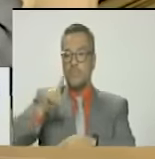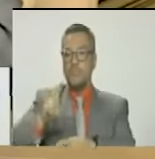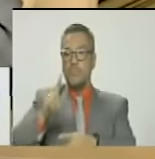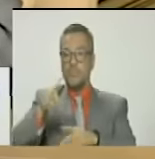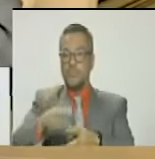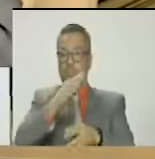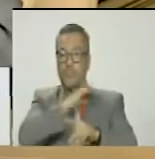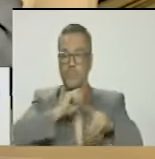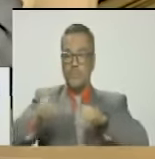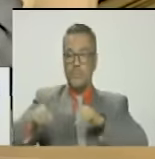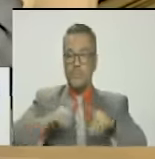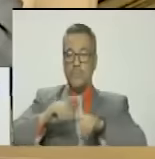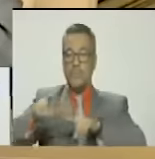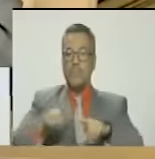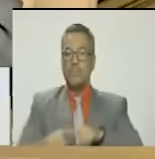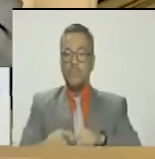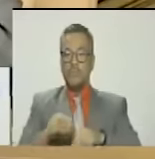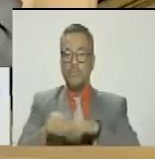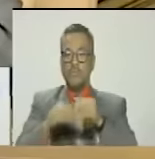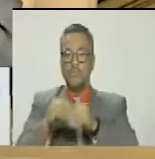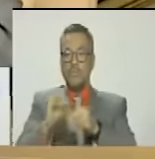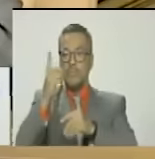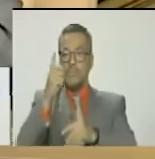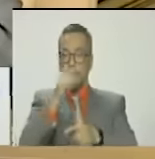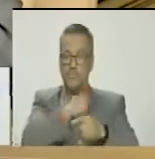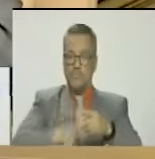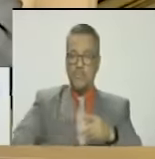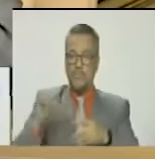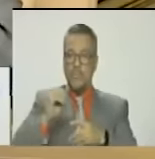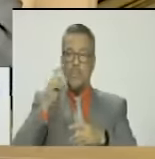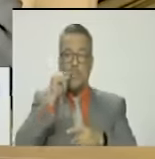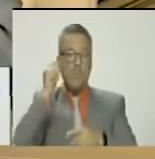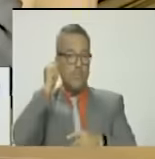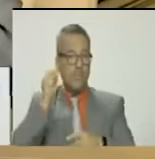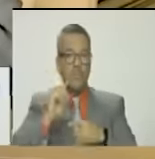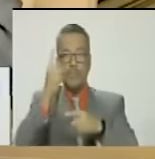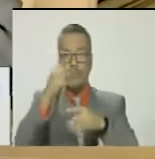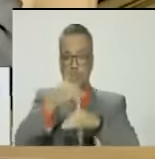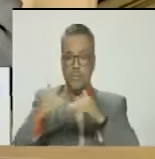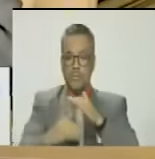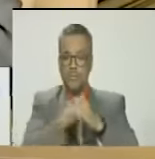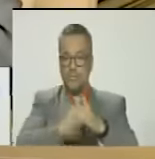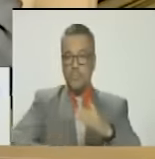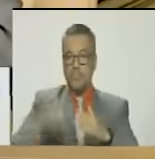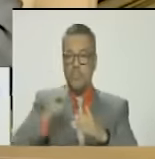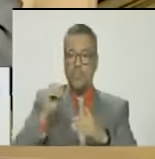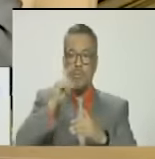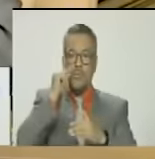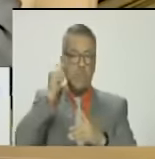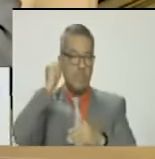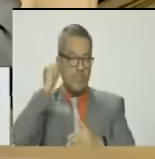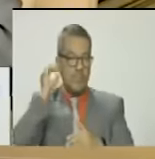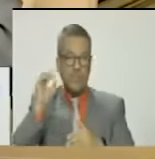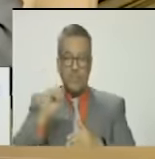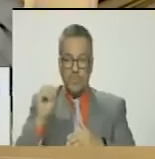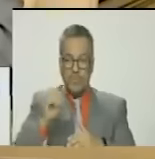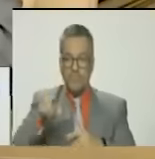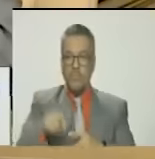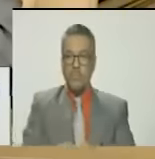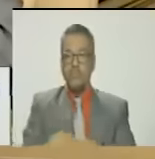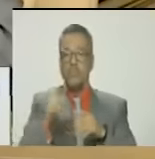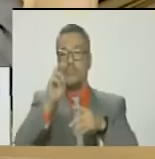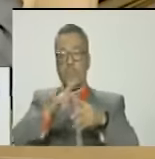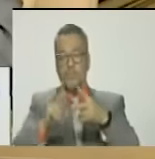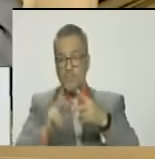una Junta Directiva integrada por un presidente o presidenta, un primer vicepresidente o primera vicepresidenta y